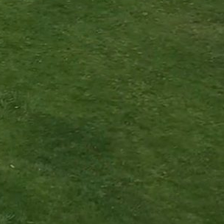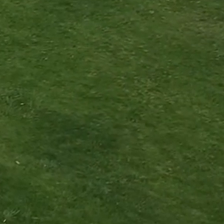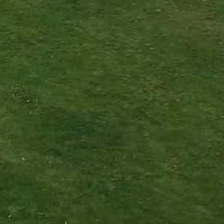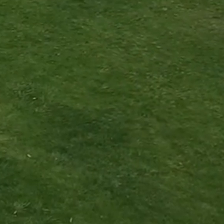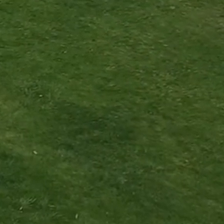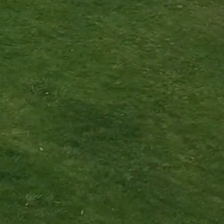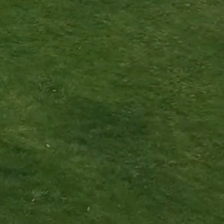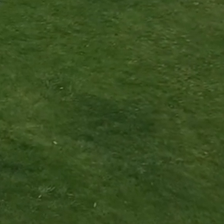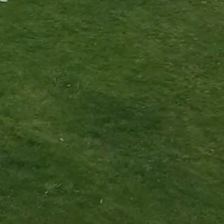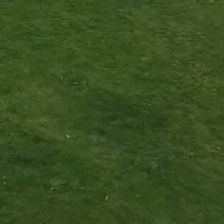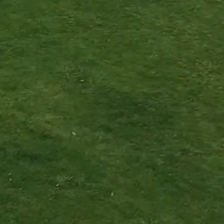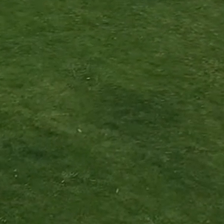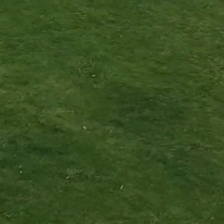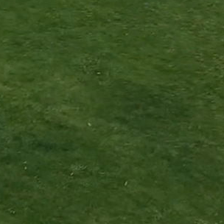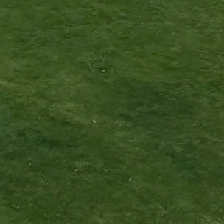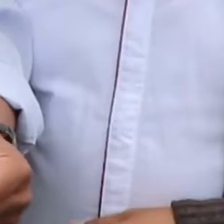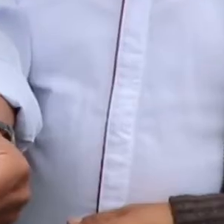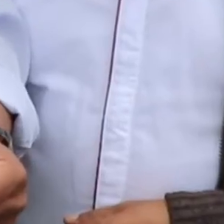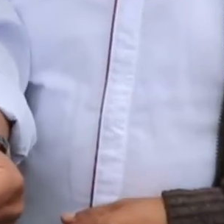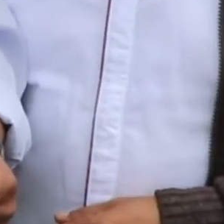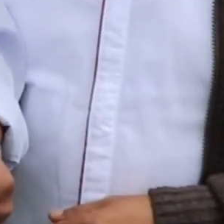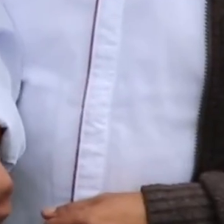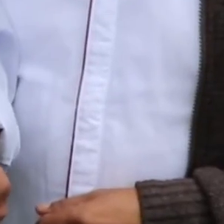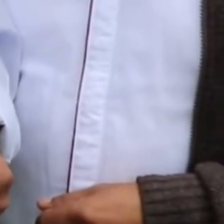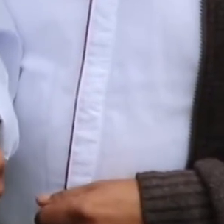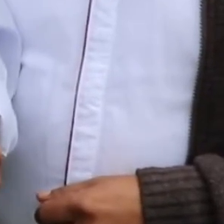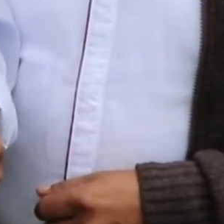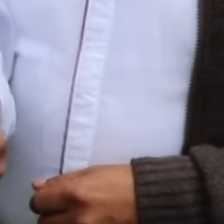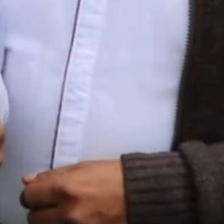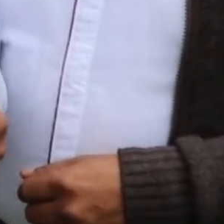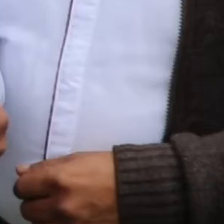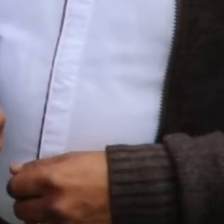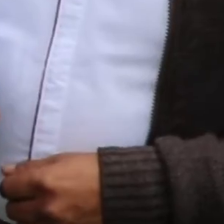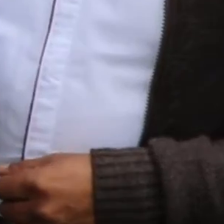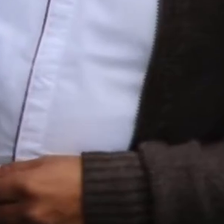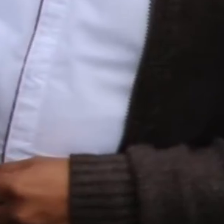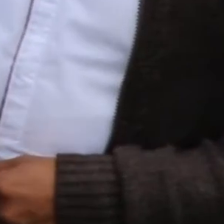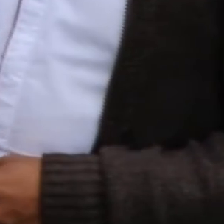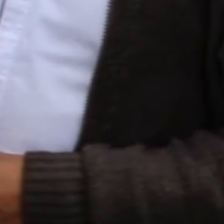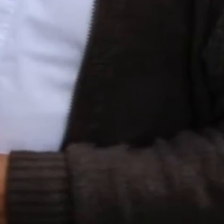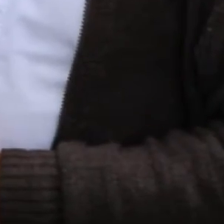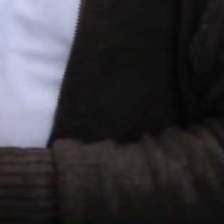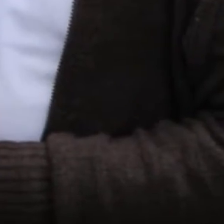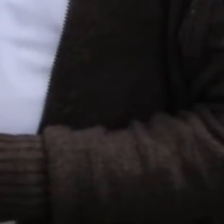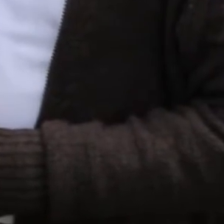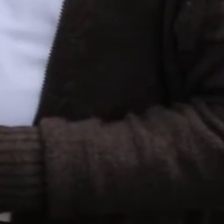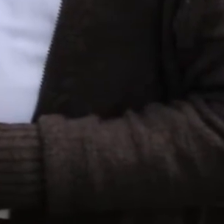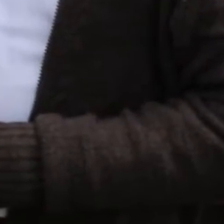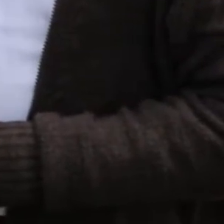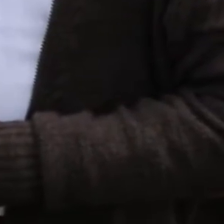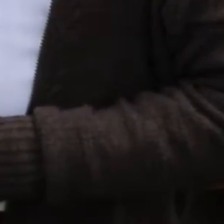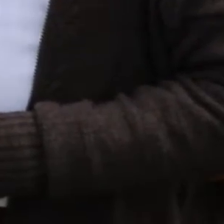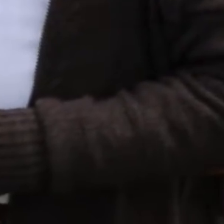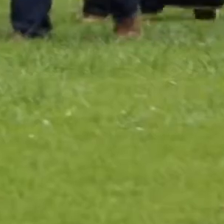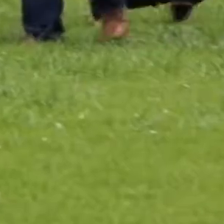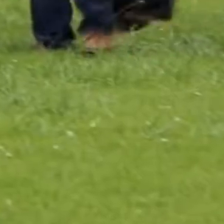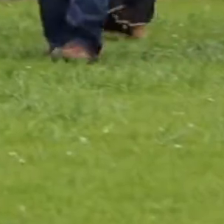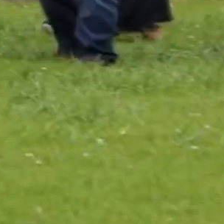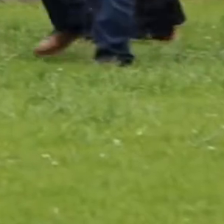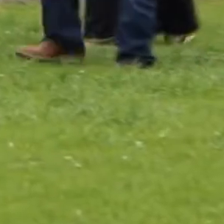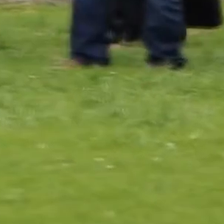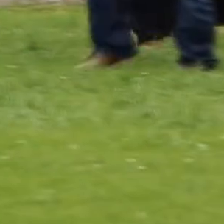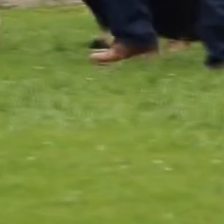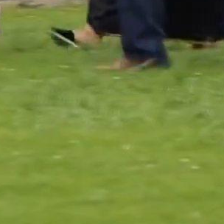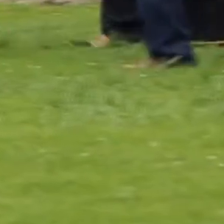Ayuyaktawami, Tandanajurka, Pacta, Yanaparingapa, Yangangapa, Caipaucar, Agato, Ishkaiwaranga, Ishkaichunga, Ishkaiwatapa.